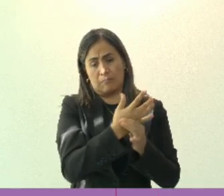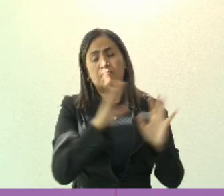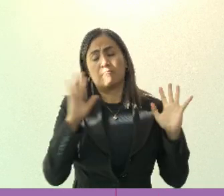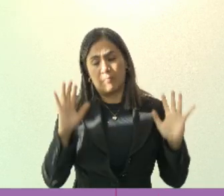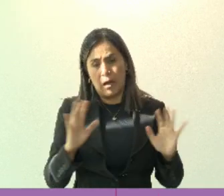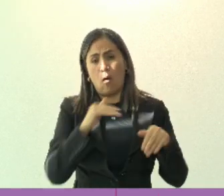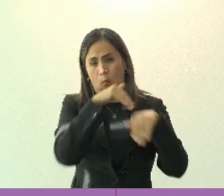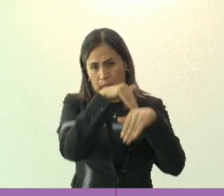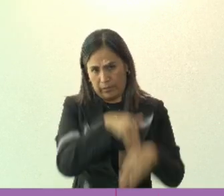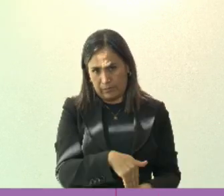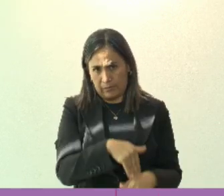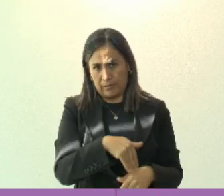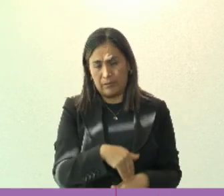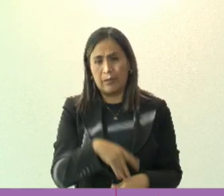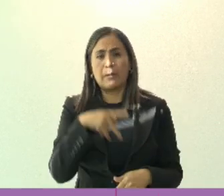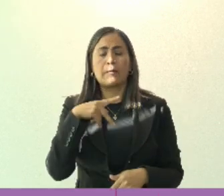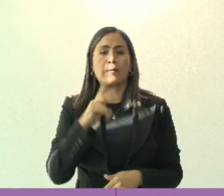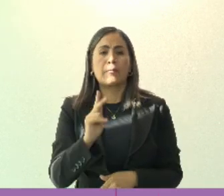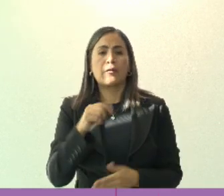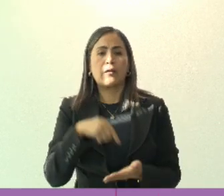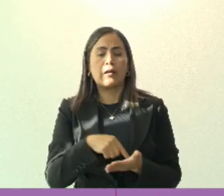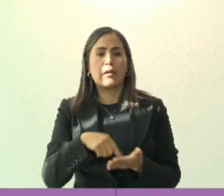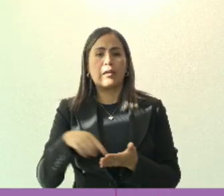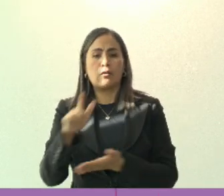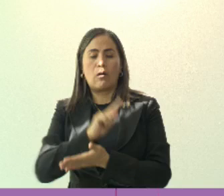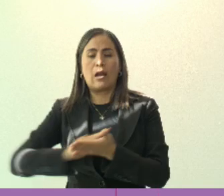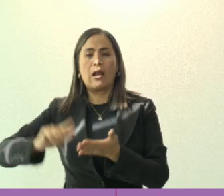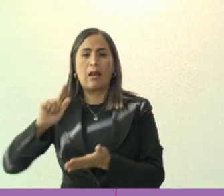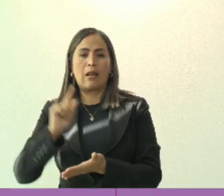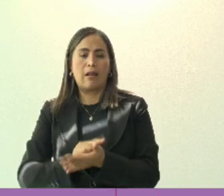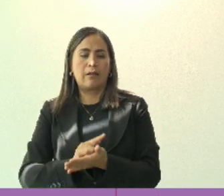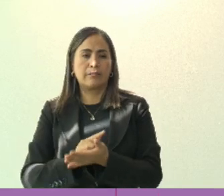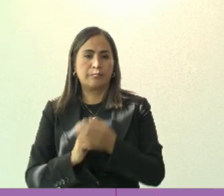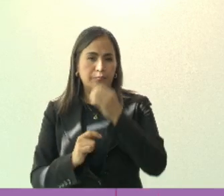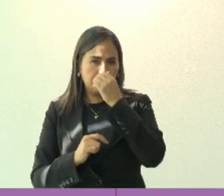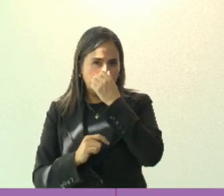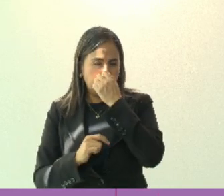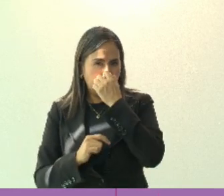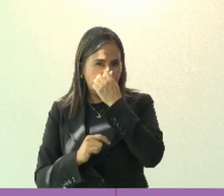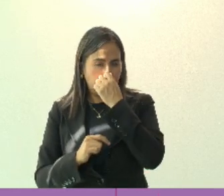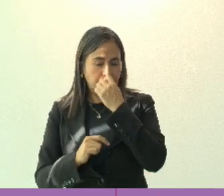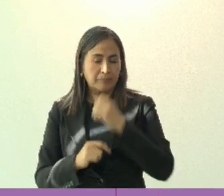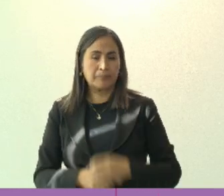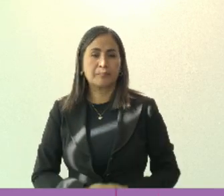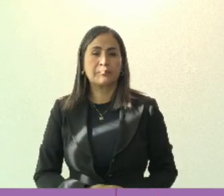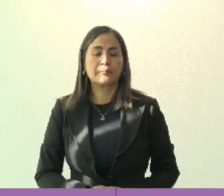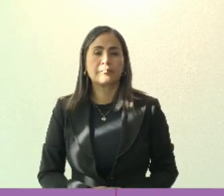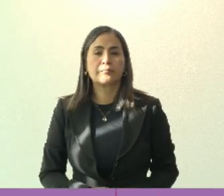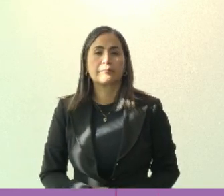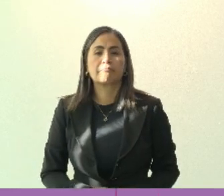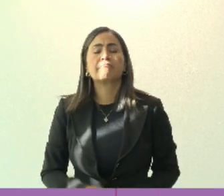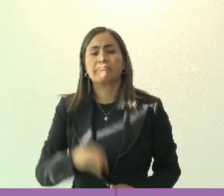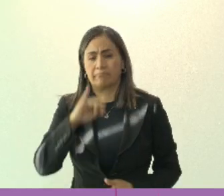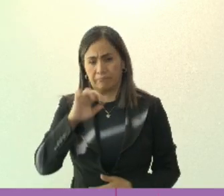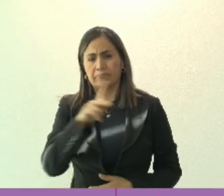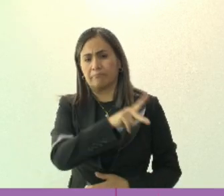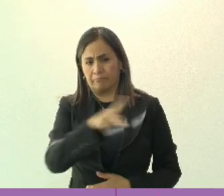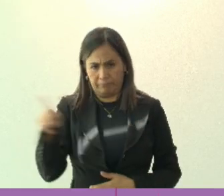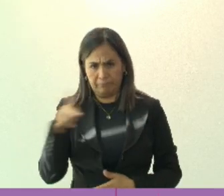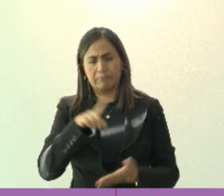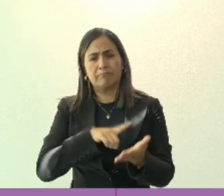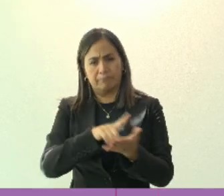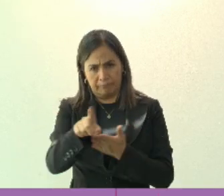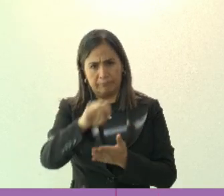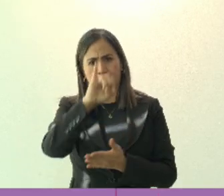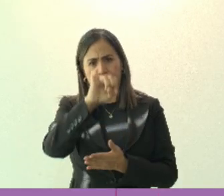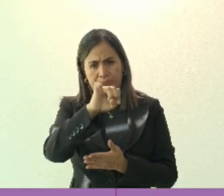Mexicanos, pero en función de lo que es la ley también de transparencia, ¿sí? En ese sentido, todos tendremos derecho, sí, por supuesto. ¿Y qué es